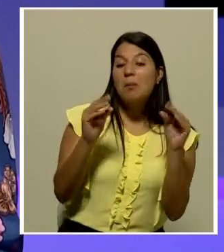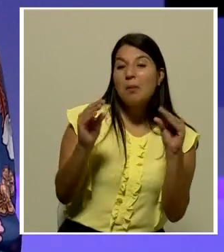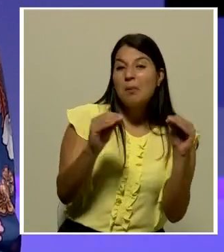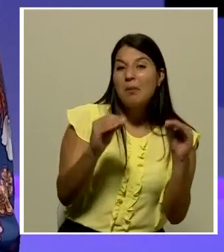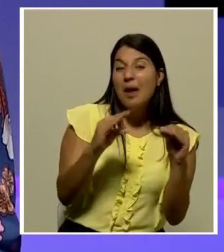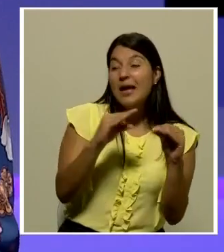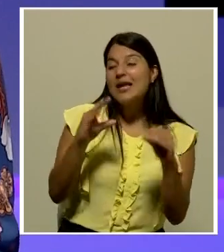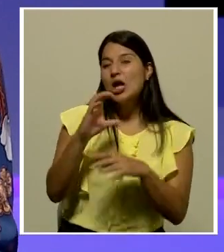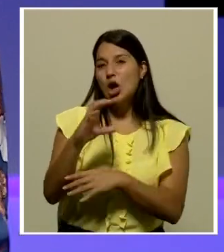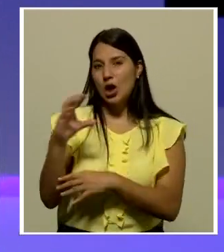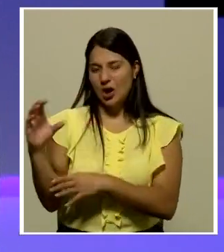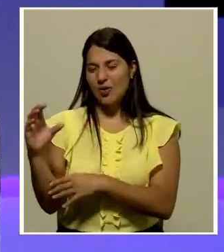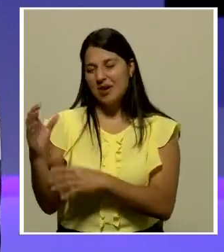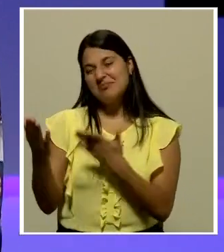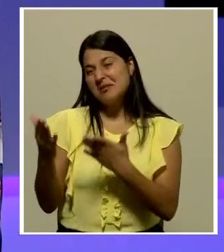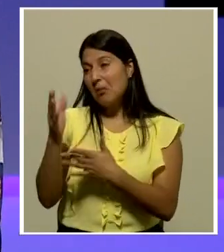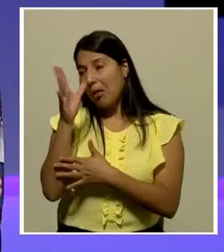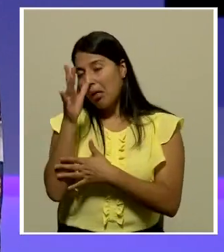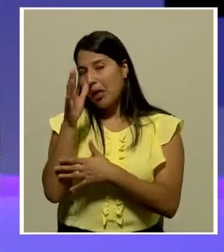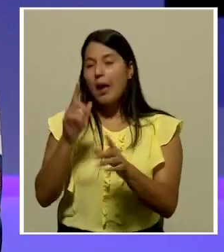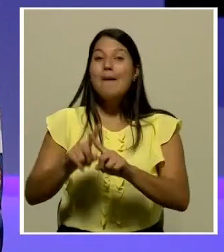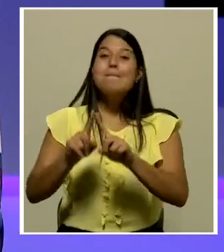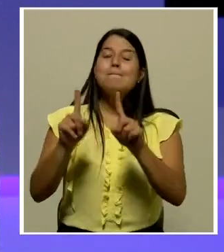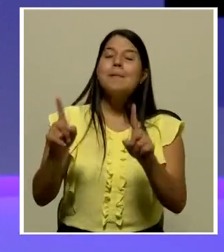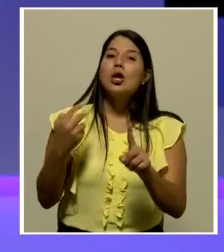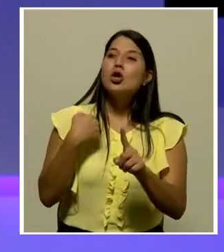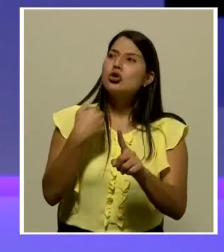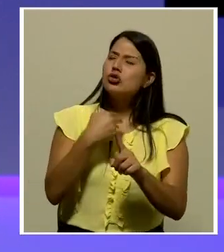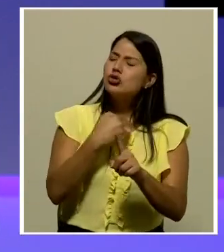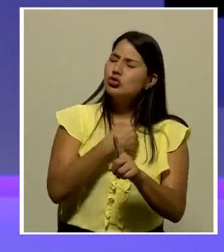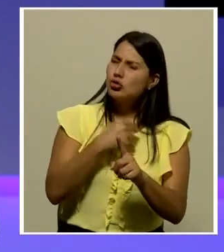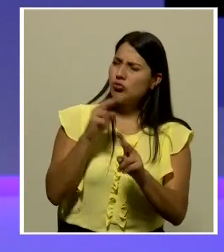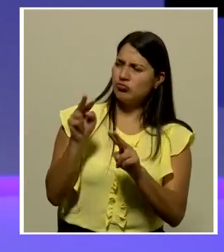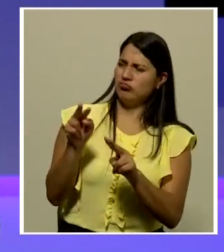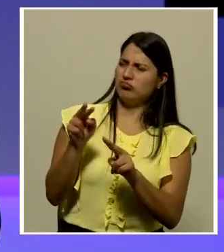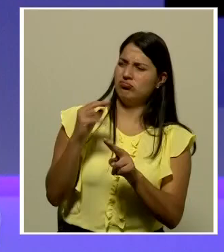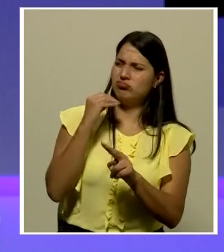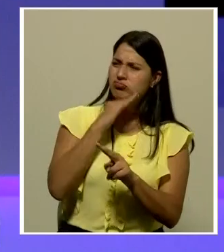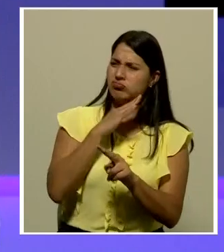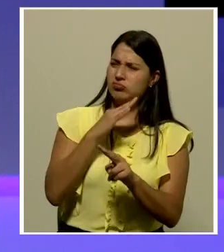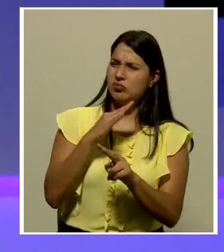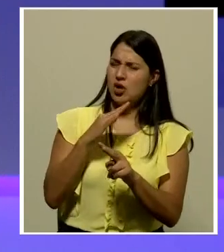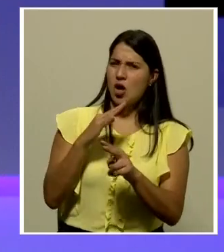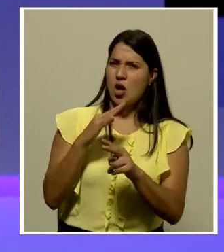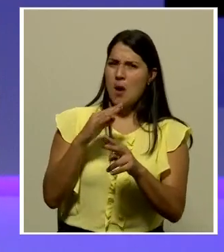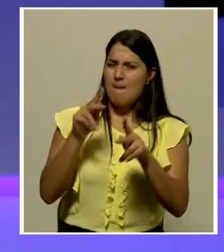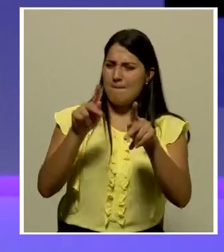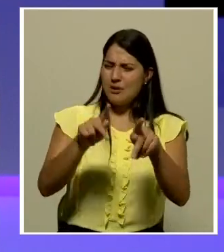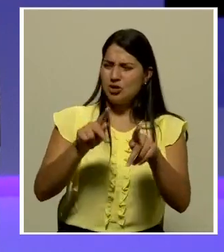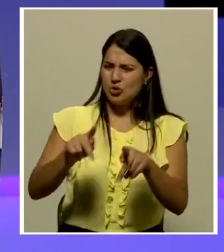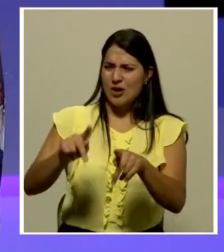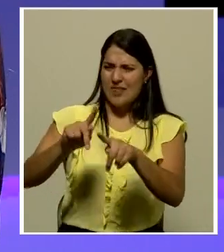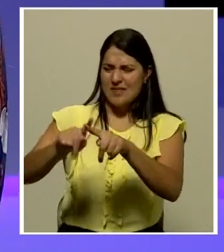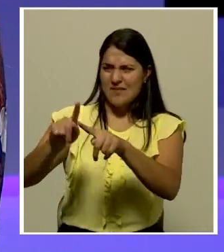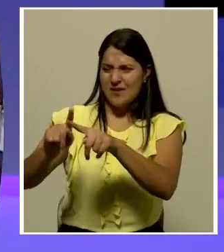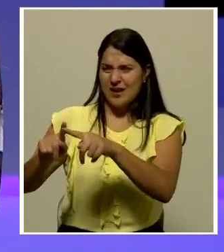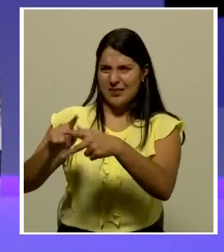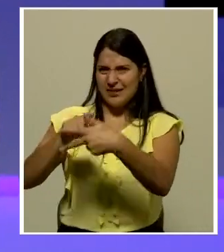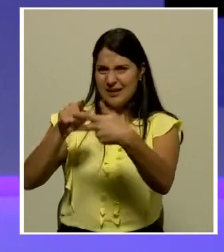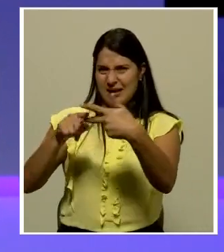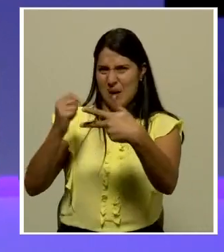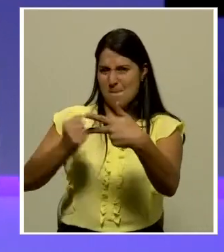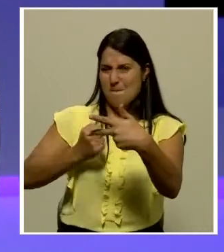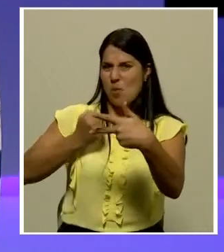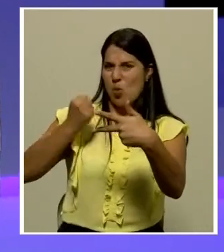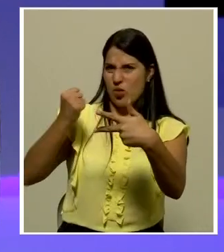cuestionamientos alrededor sobre el tipo de relaciones que se daban entre miembros de los supremos poderes cuando lo que se espera, digamos, es